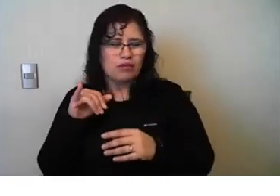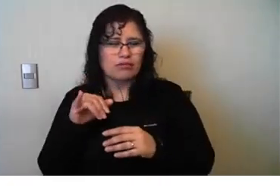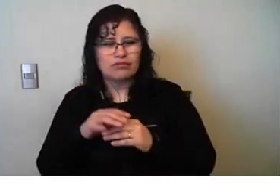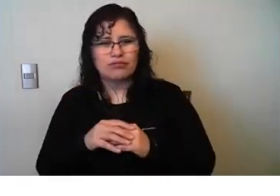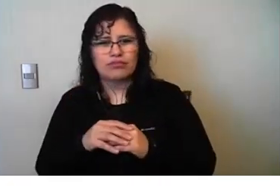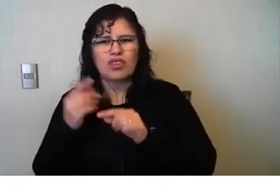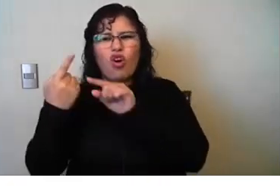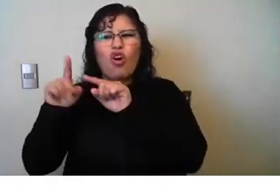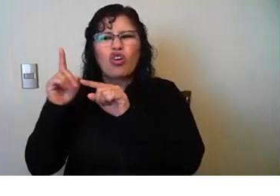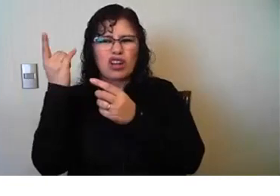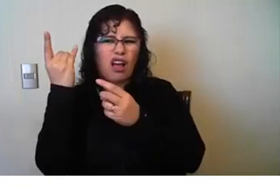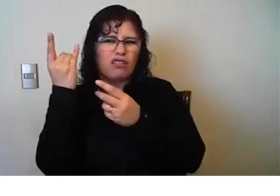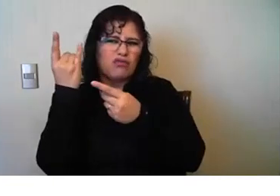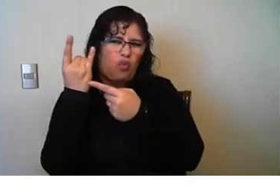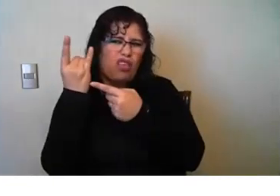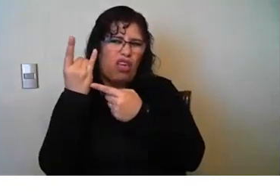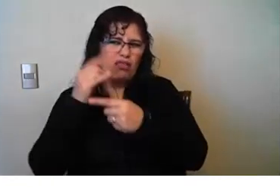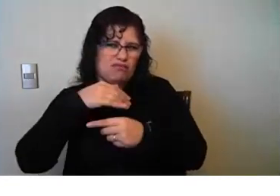otra unidad, el